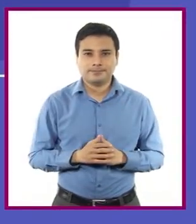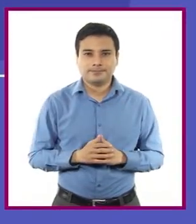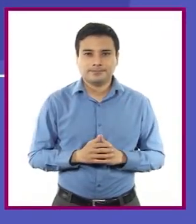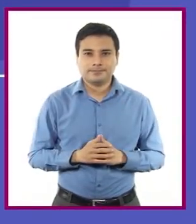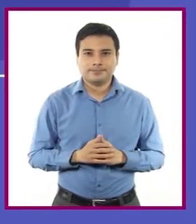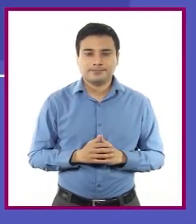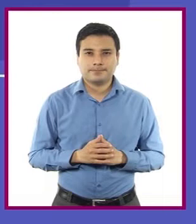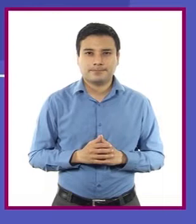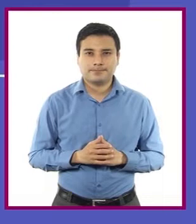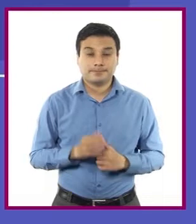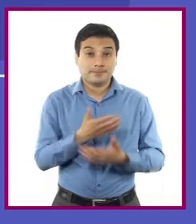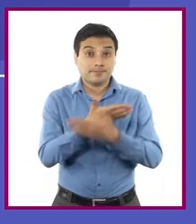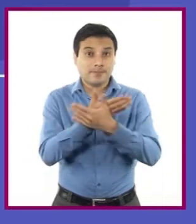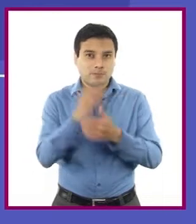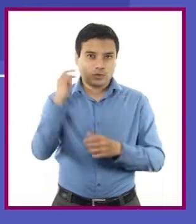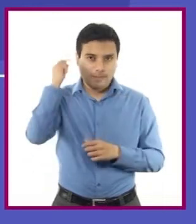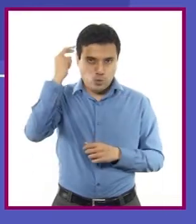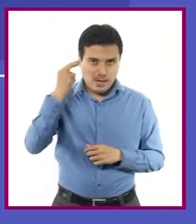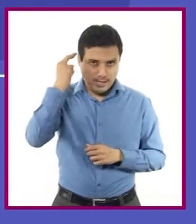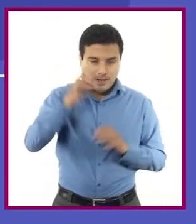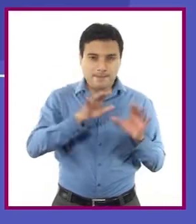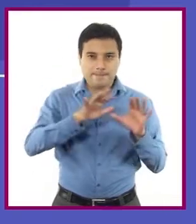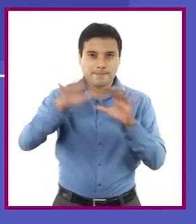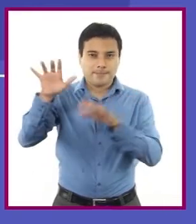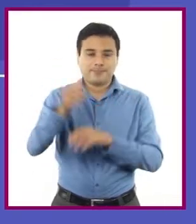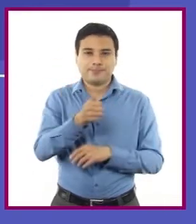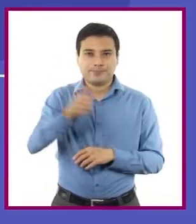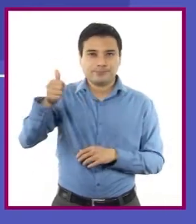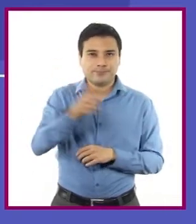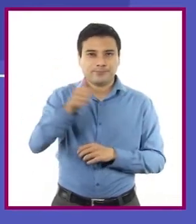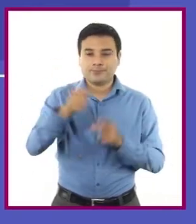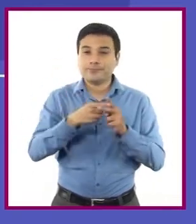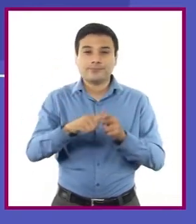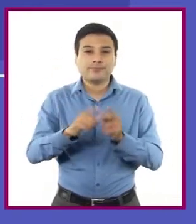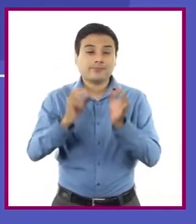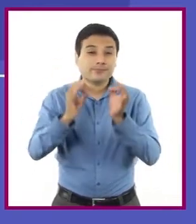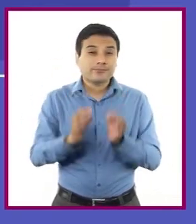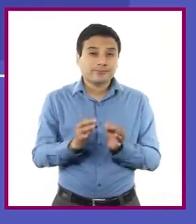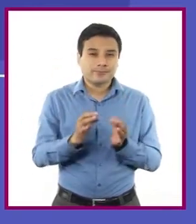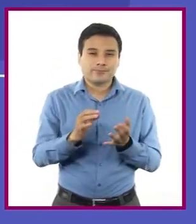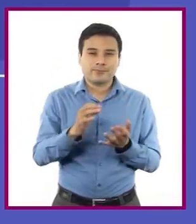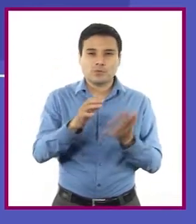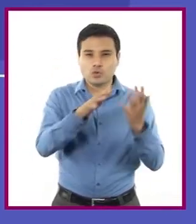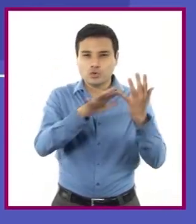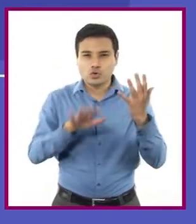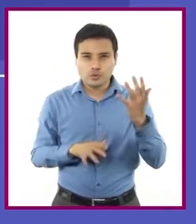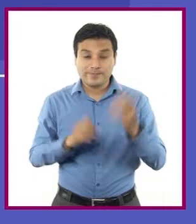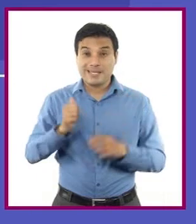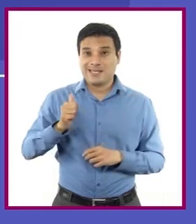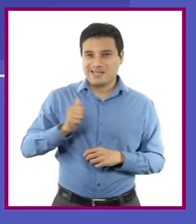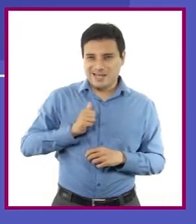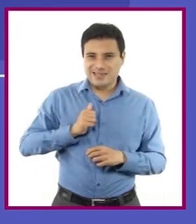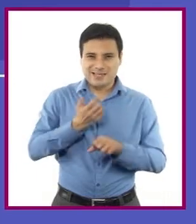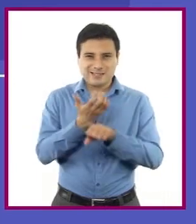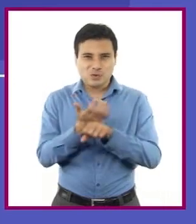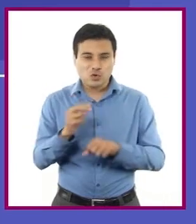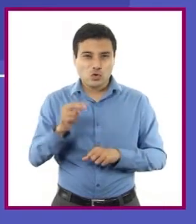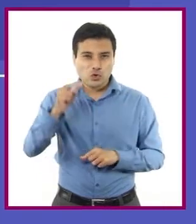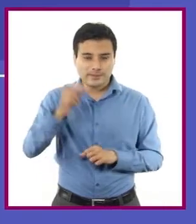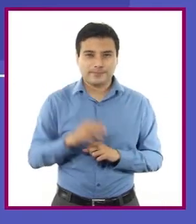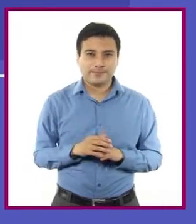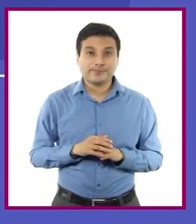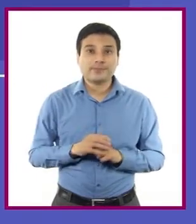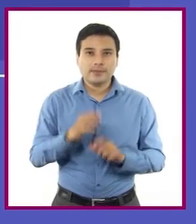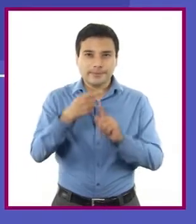Migración de la mariposa monarca. La migración inicia en el otoño, cuando en Canadá y el norte de los Estados Unidos la